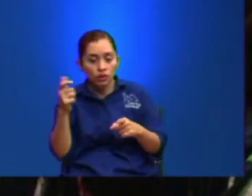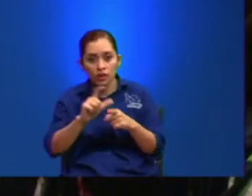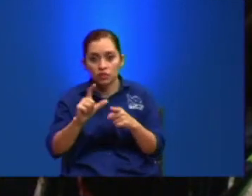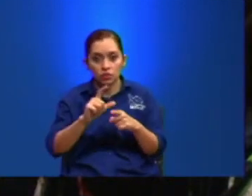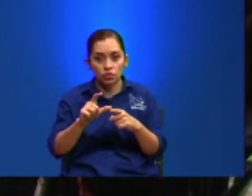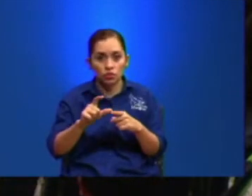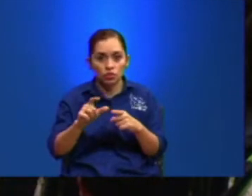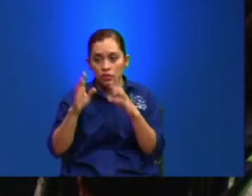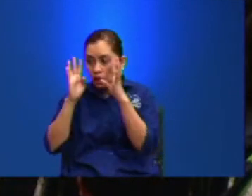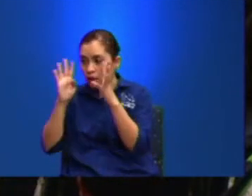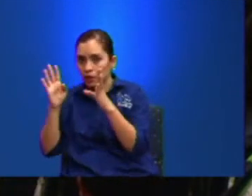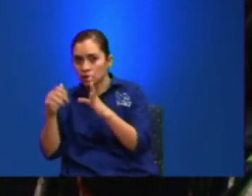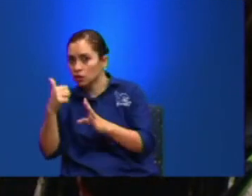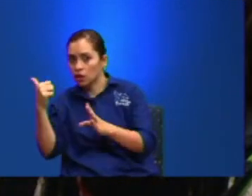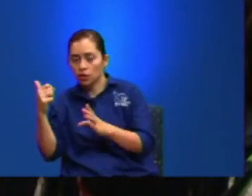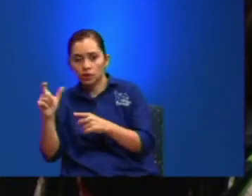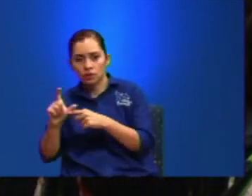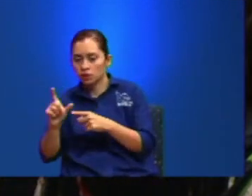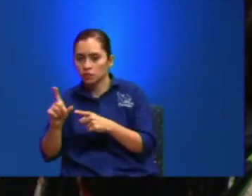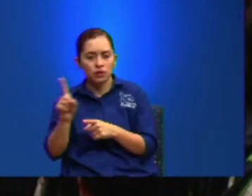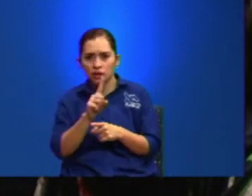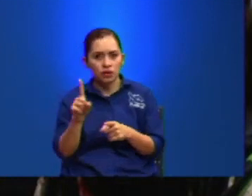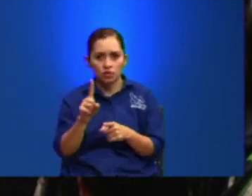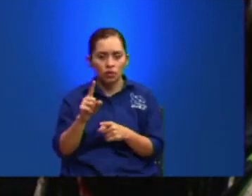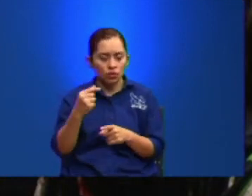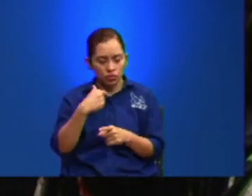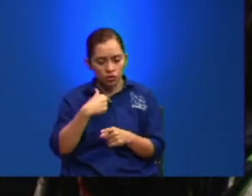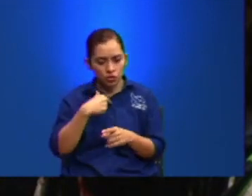pero otra cosa